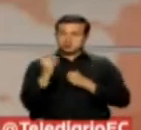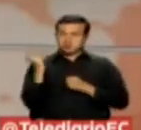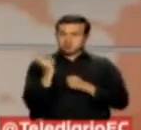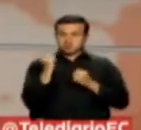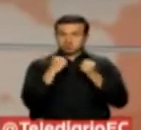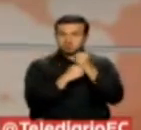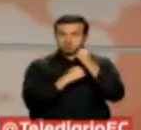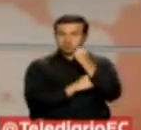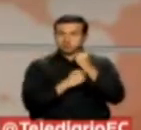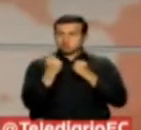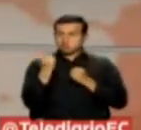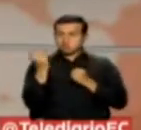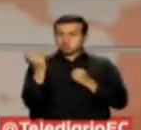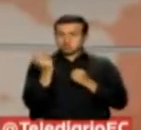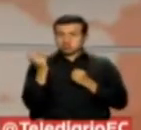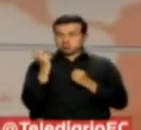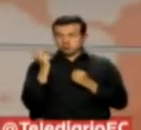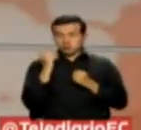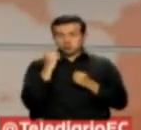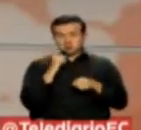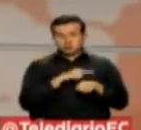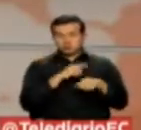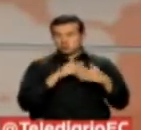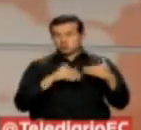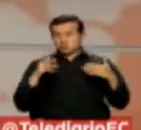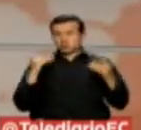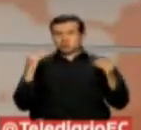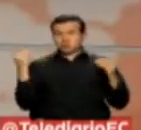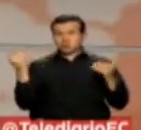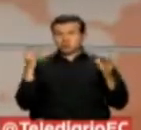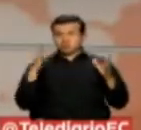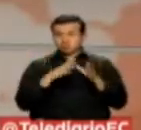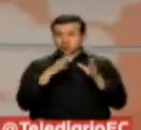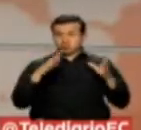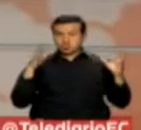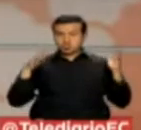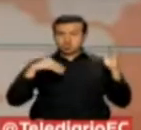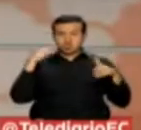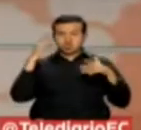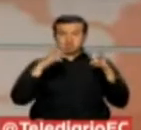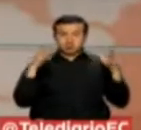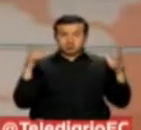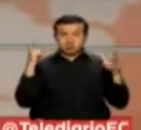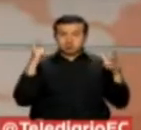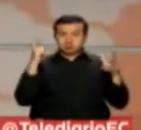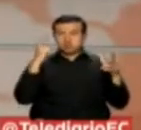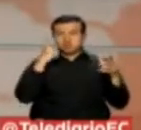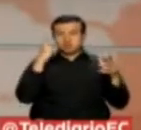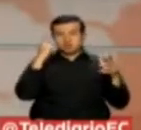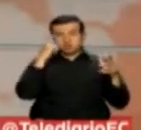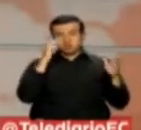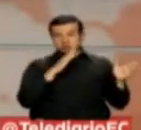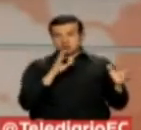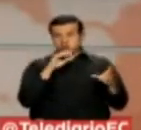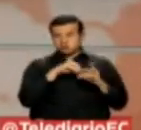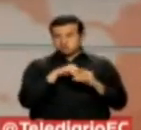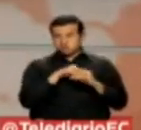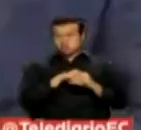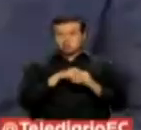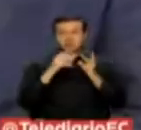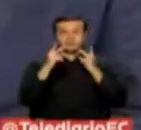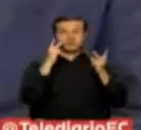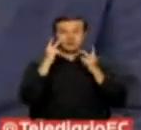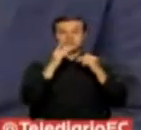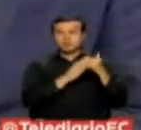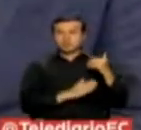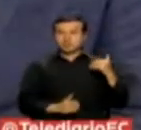que son pasivos de largo plazo, y con una población tan joven como la que tenemos, tenemos que hacer previsiones en ese sentido. ¿Cuál es la